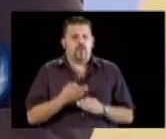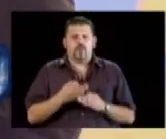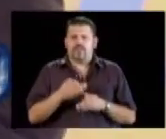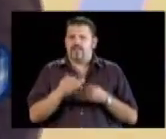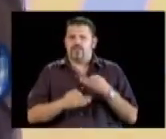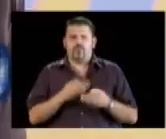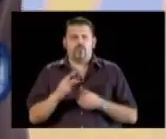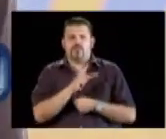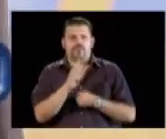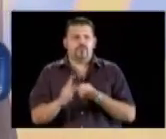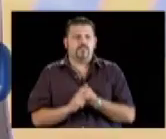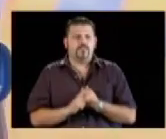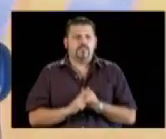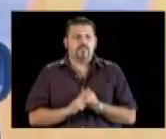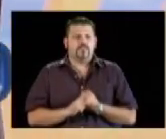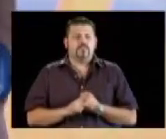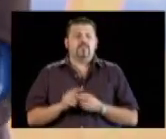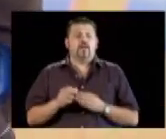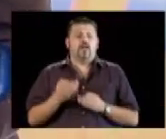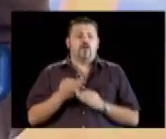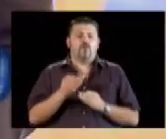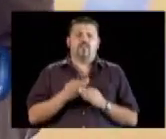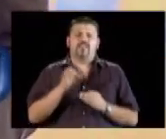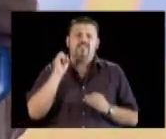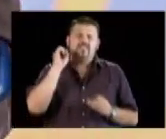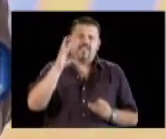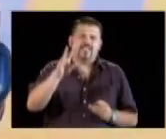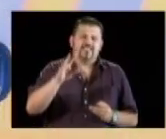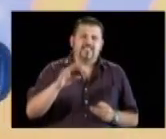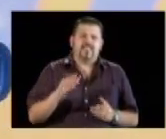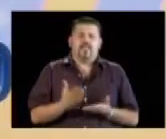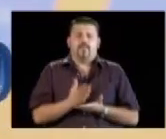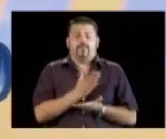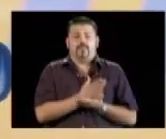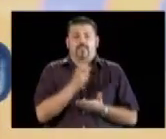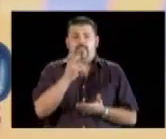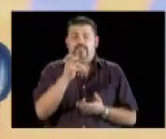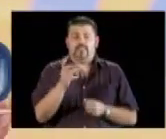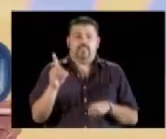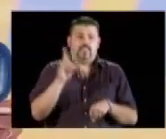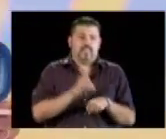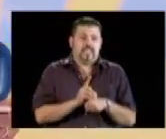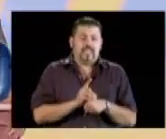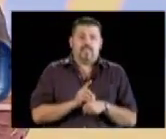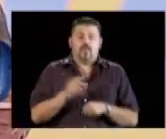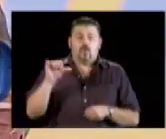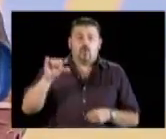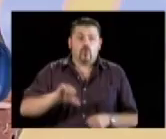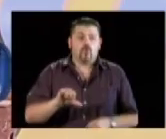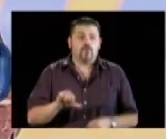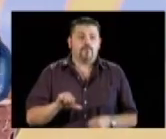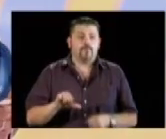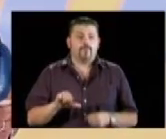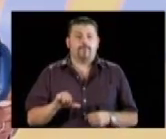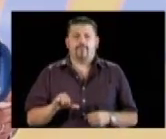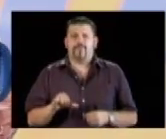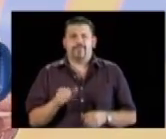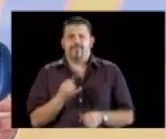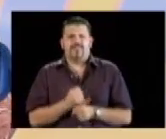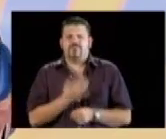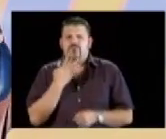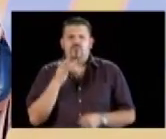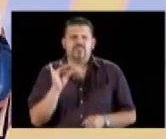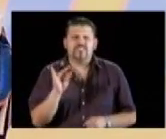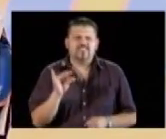países. Se lanza a partir del día hoy empieza, y es muy simple, muy